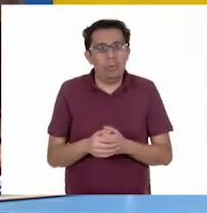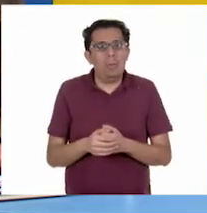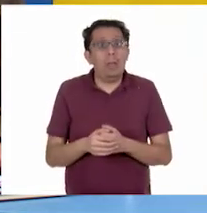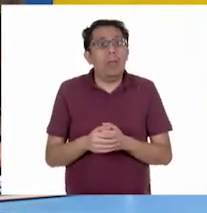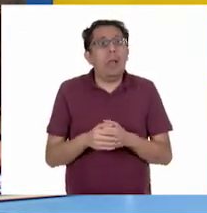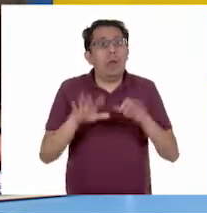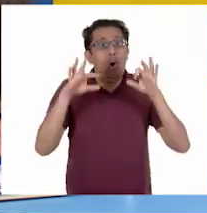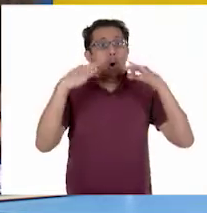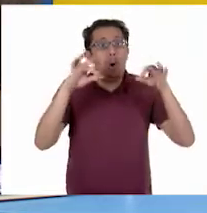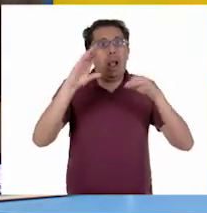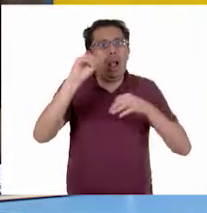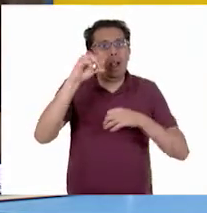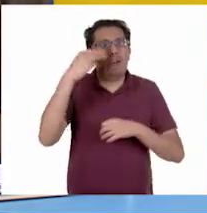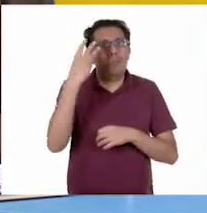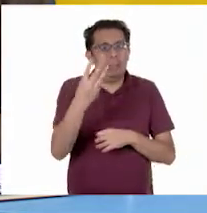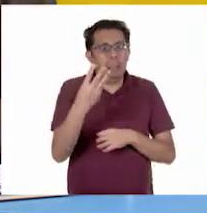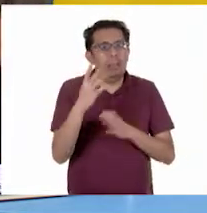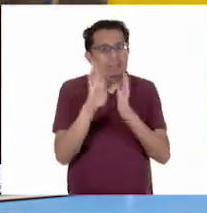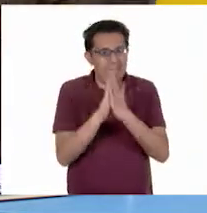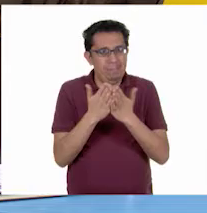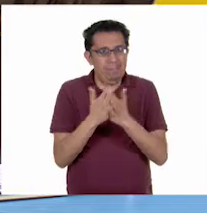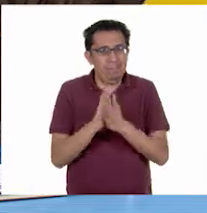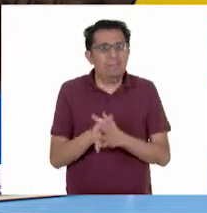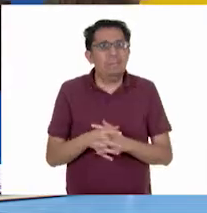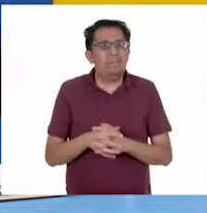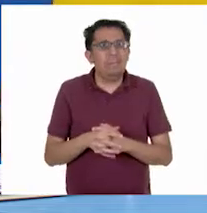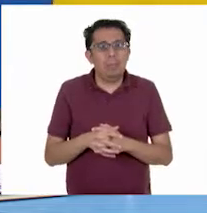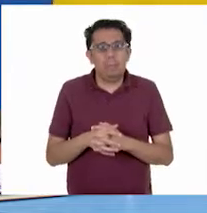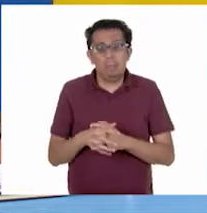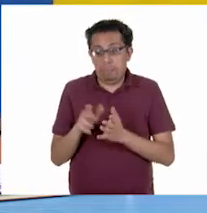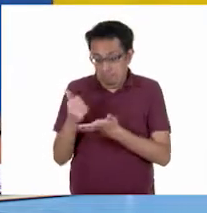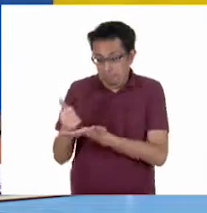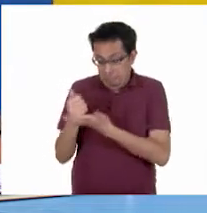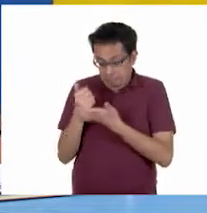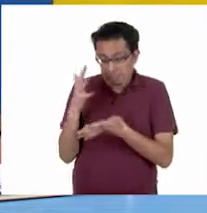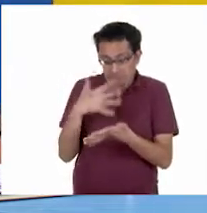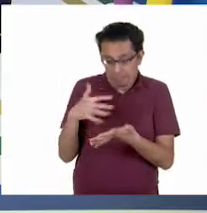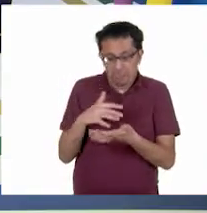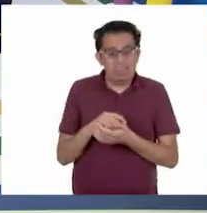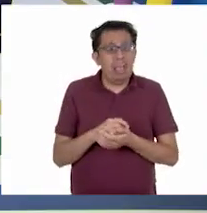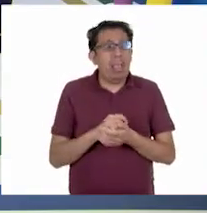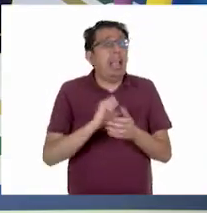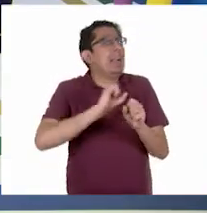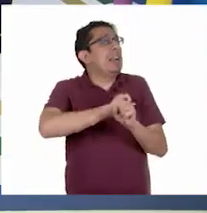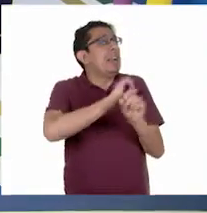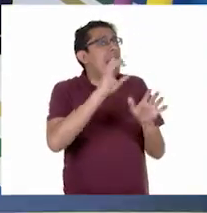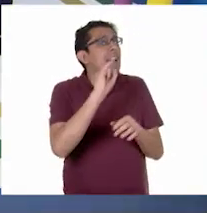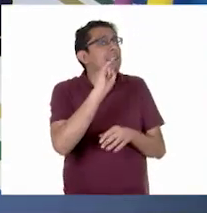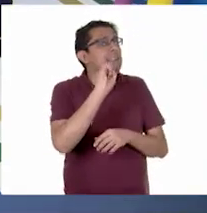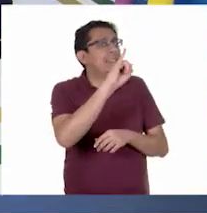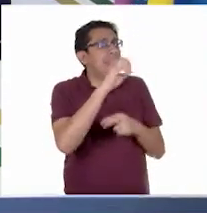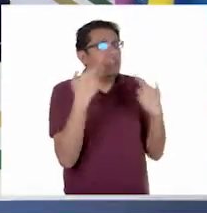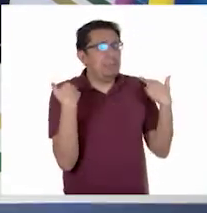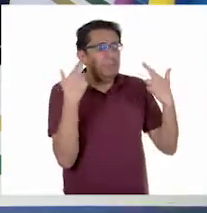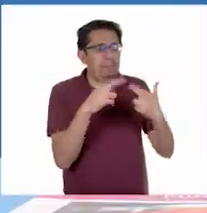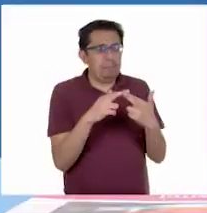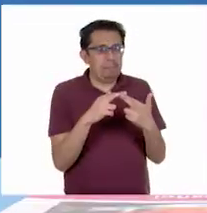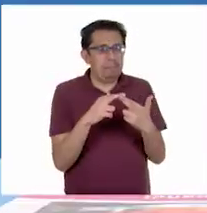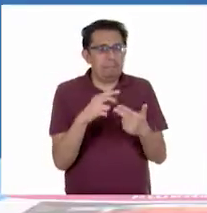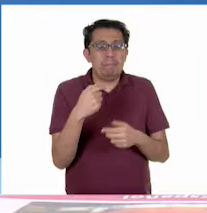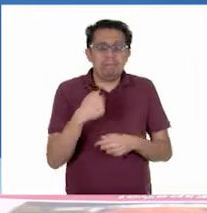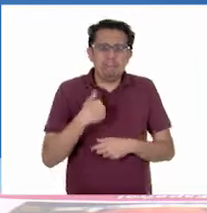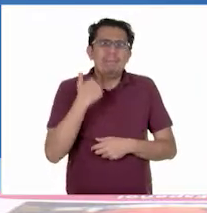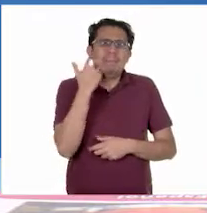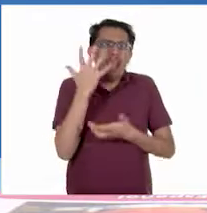página 93 de nuestro libro de texto. Ton, ¿nos ayudas a leerlo, por favor? Claro que sí, profesor. Ya estaba esperando con ansia